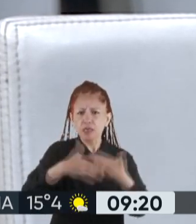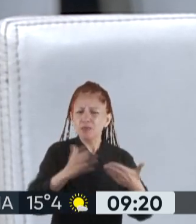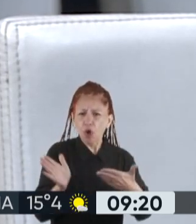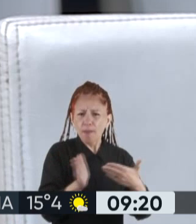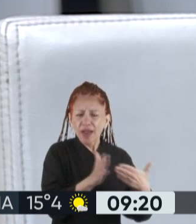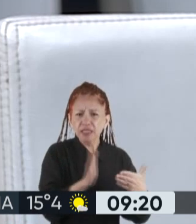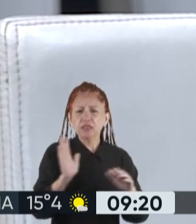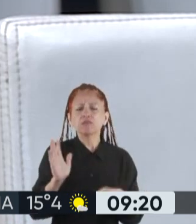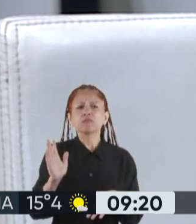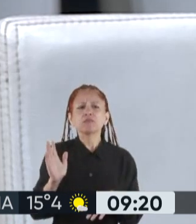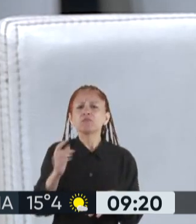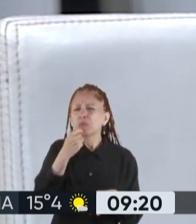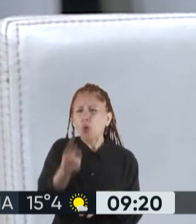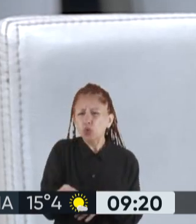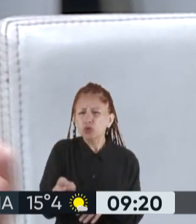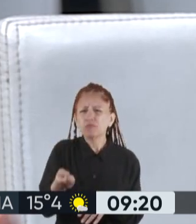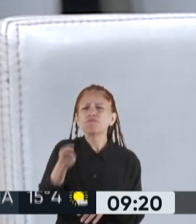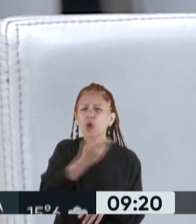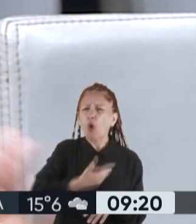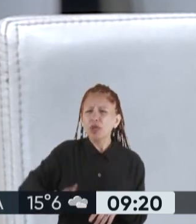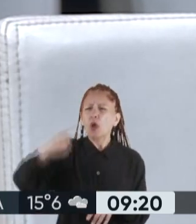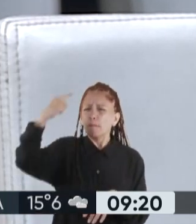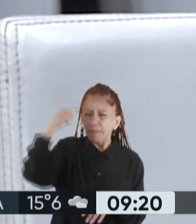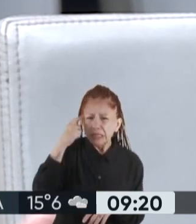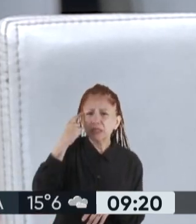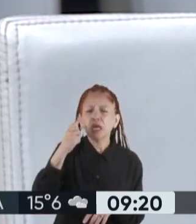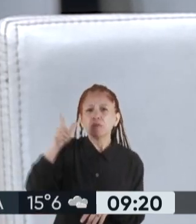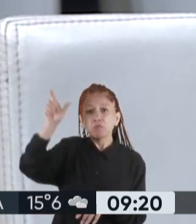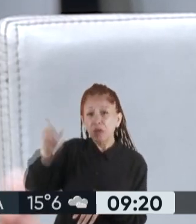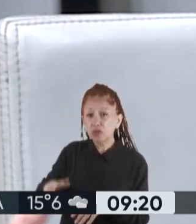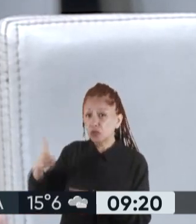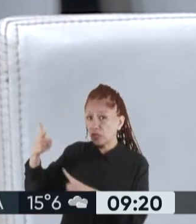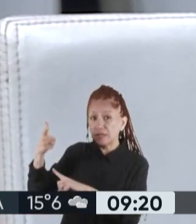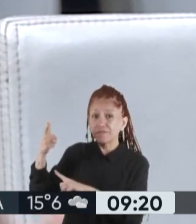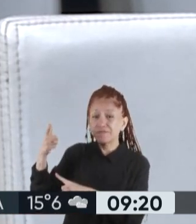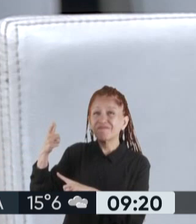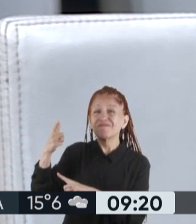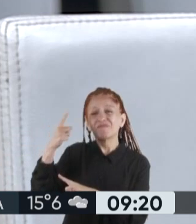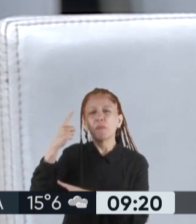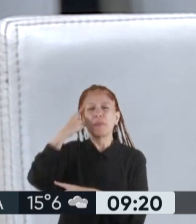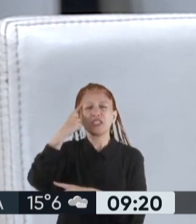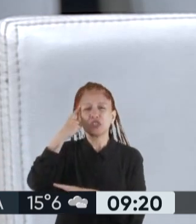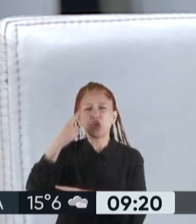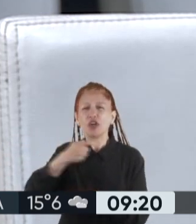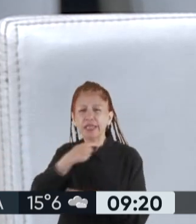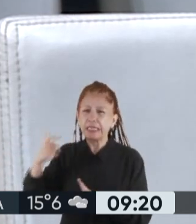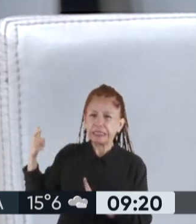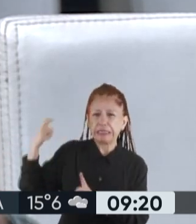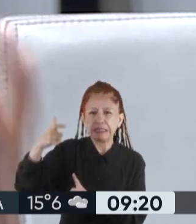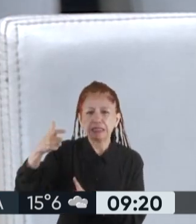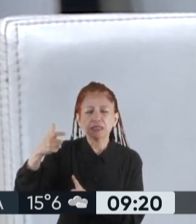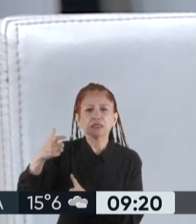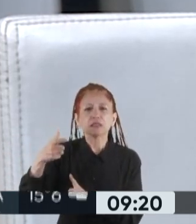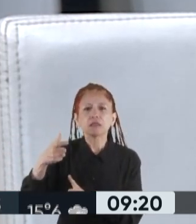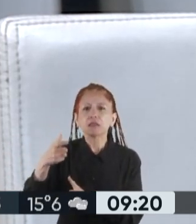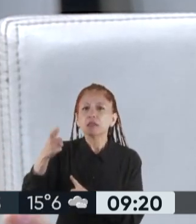Hoy está más cerca de pensar que el autor ideológico del hecho de haber existido